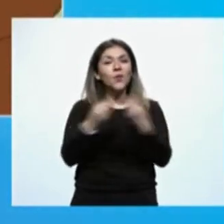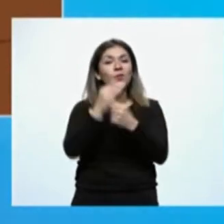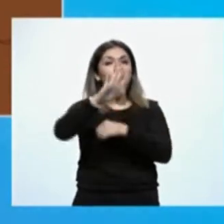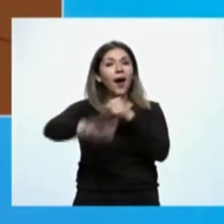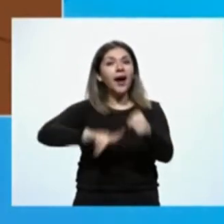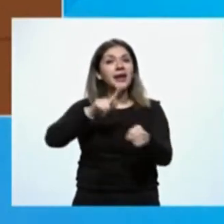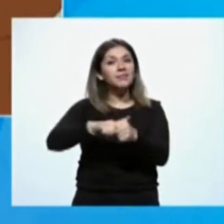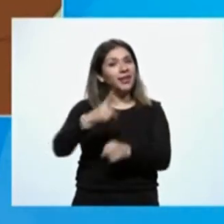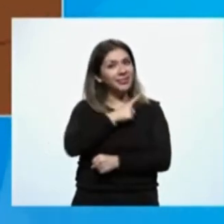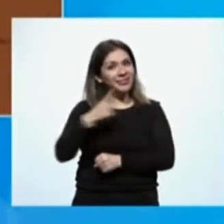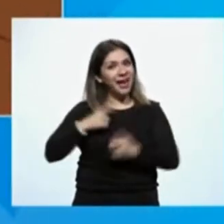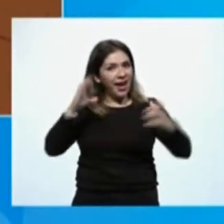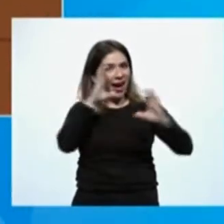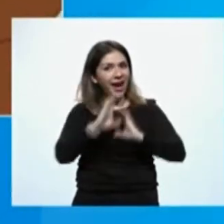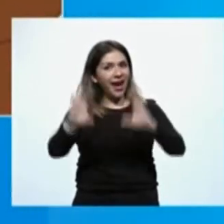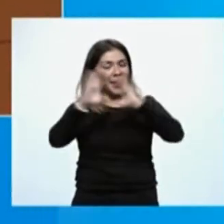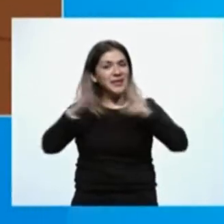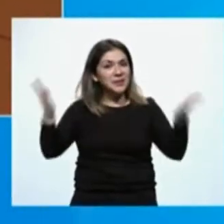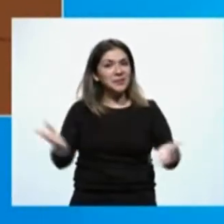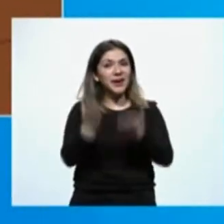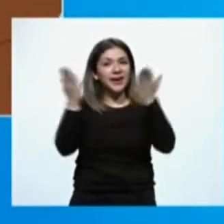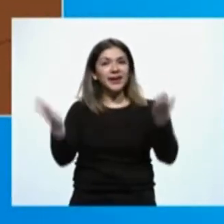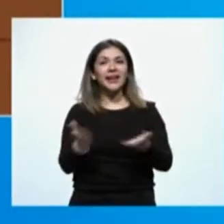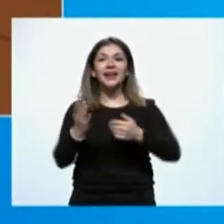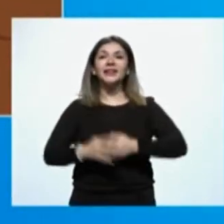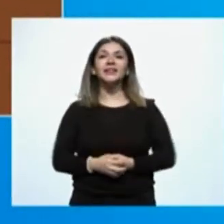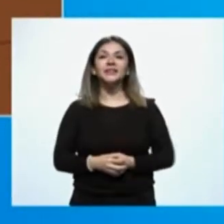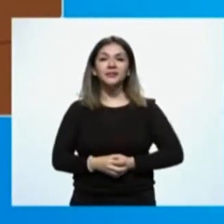animales a cantar y a bailar.